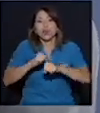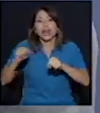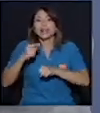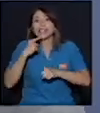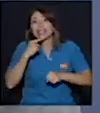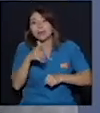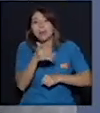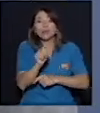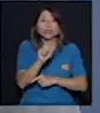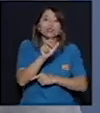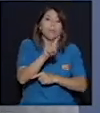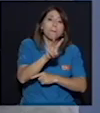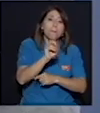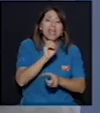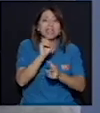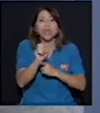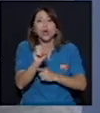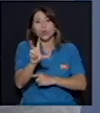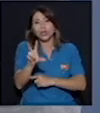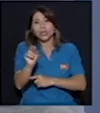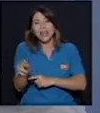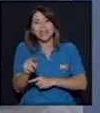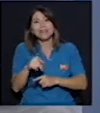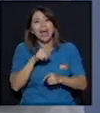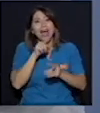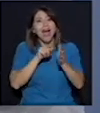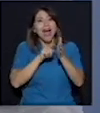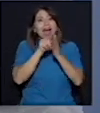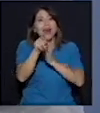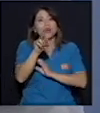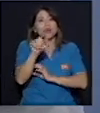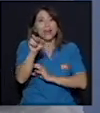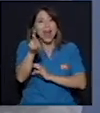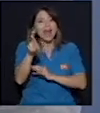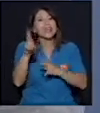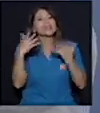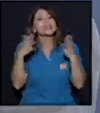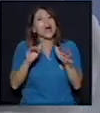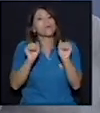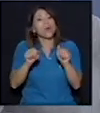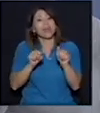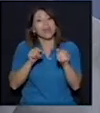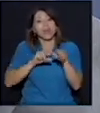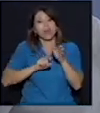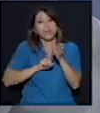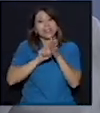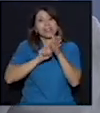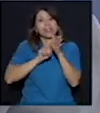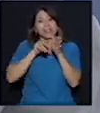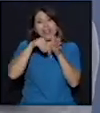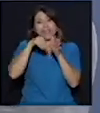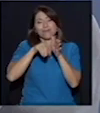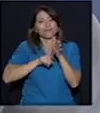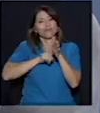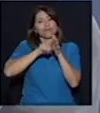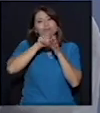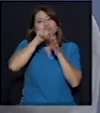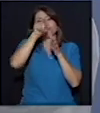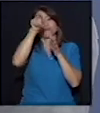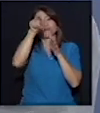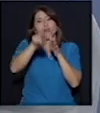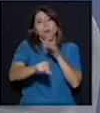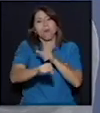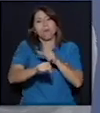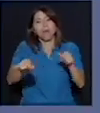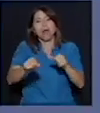nucleares que también tiene y ya tiene la capacidad de ponerlos en un misil. Por ende, ahora todo lo que viene es negociar qué obtiene